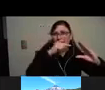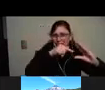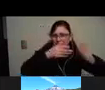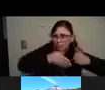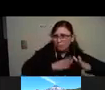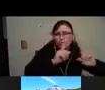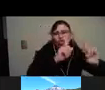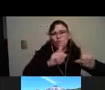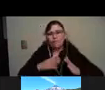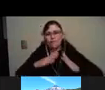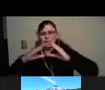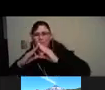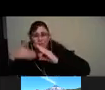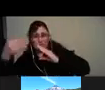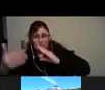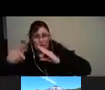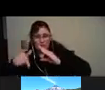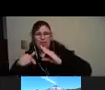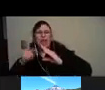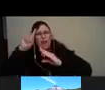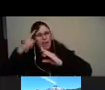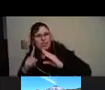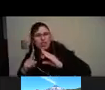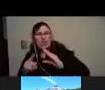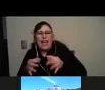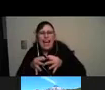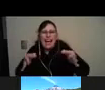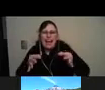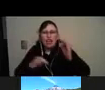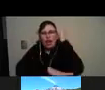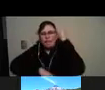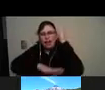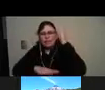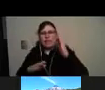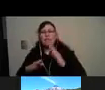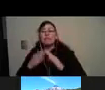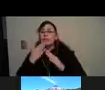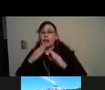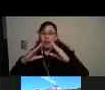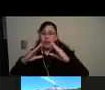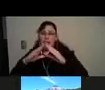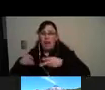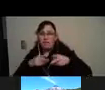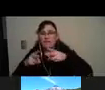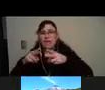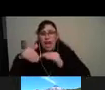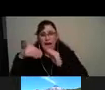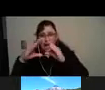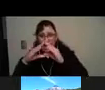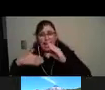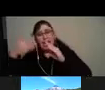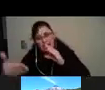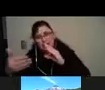como extrapiramidal están las lesiones de los ganglios de la base y de las vías extrapiramidales, y también están las lesiones cerebelosas,